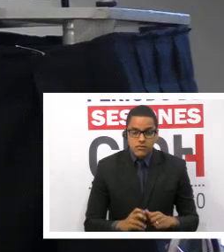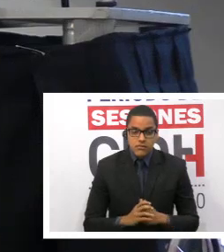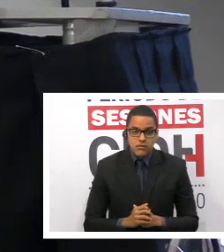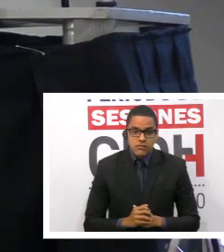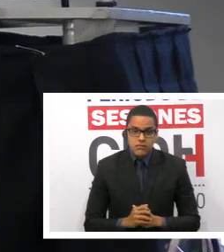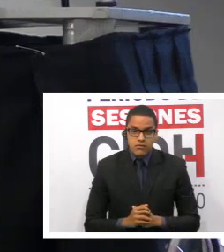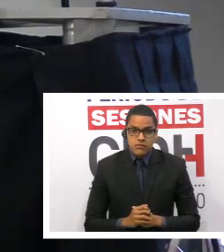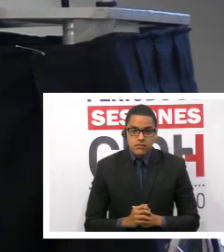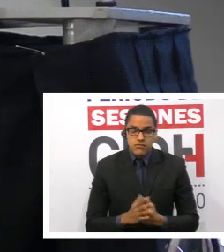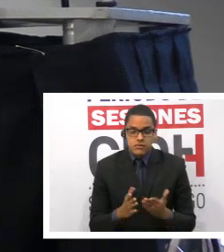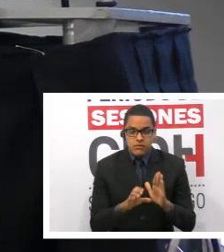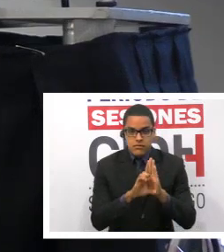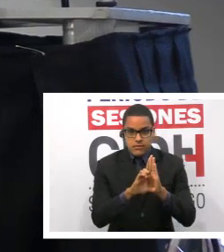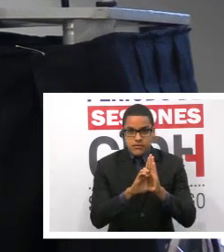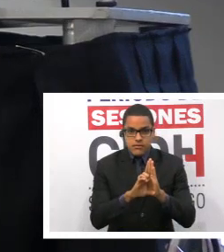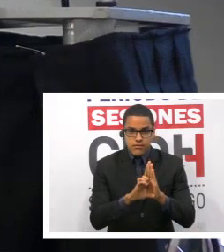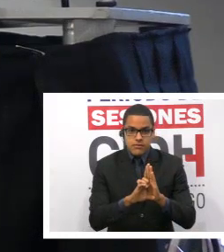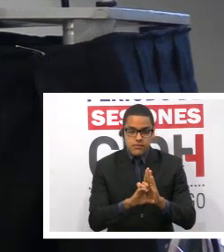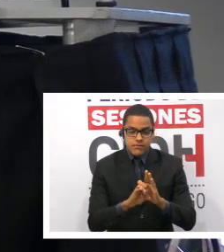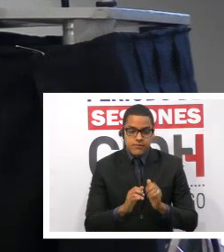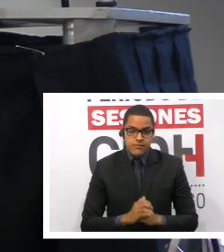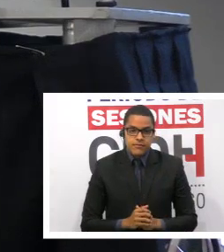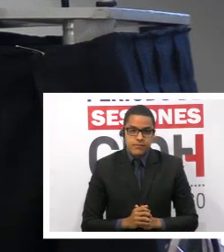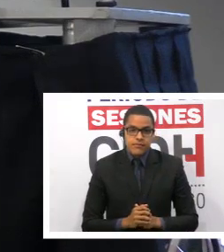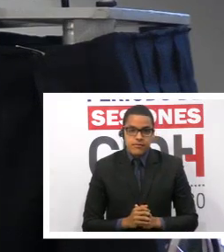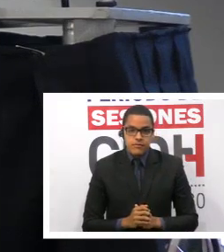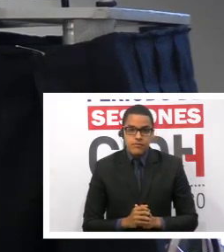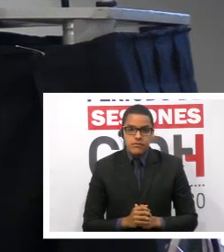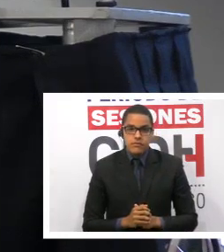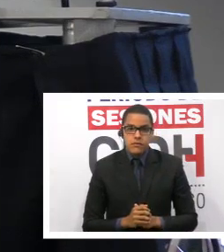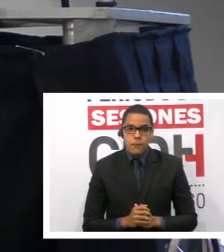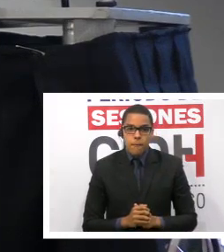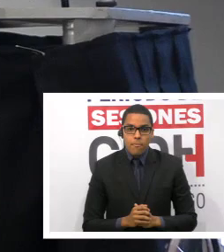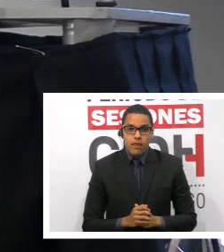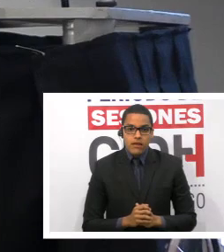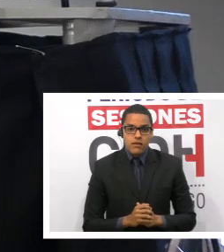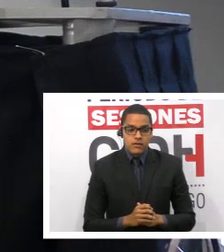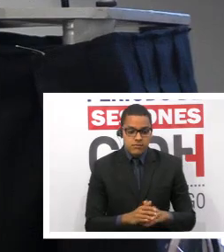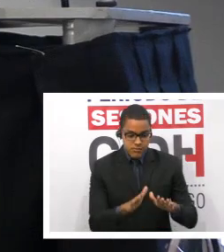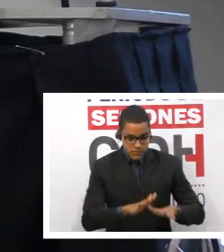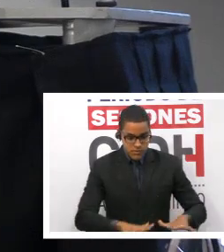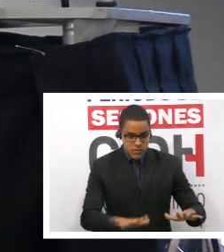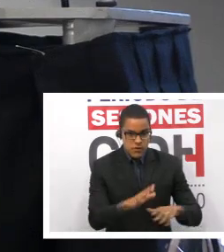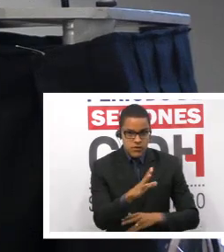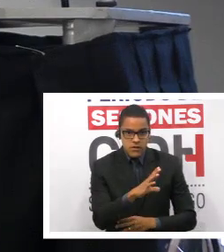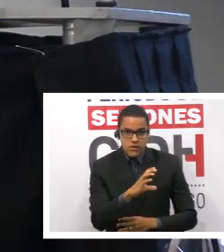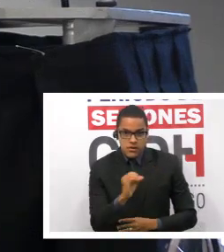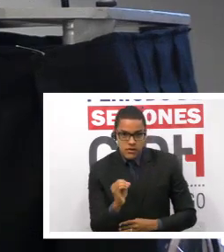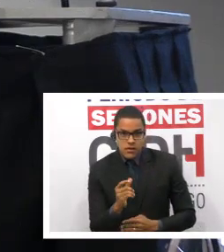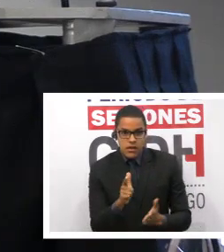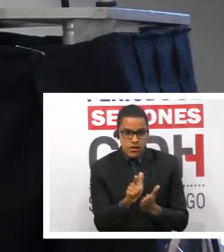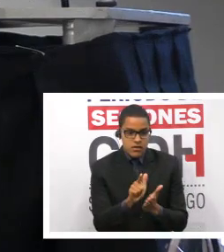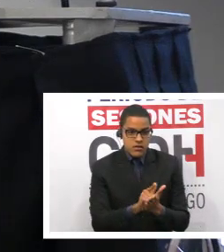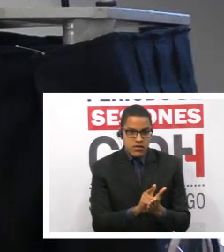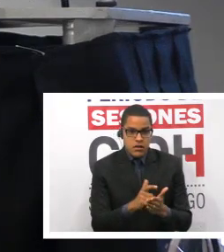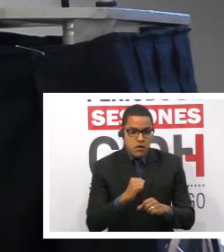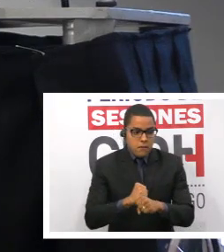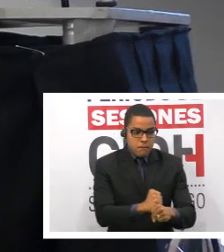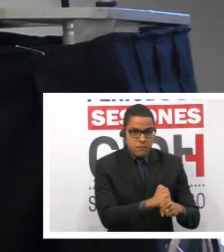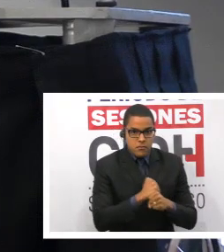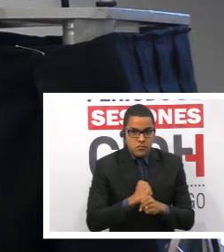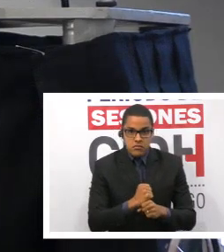por ejemplo en el marco del informe que viene desarrollando en el área de empresas y derechos humanos incorporando estándares y